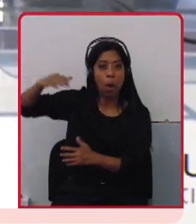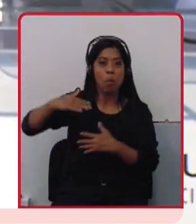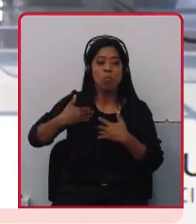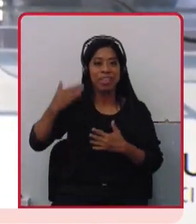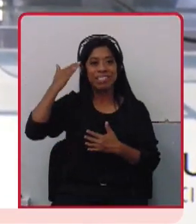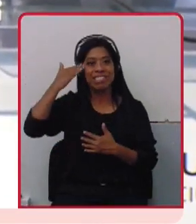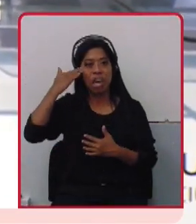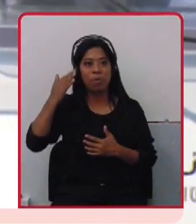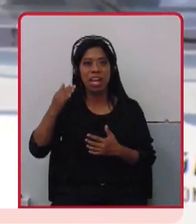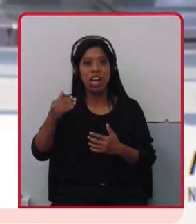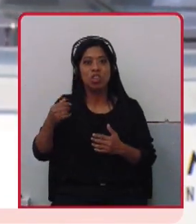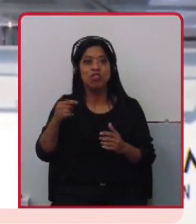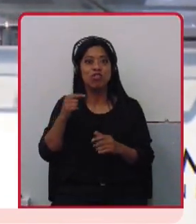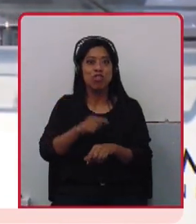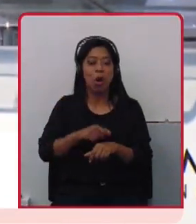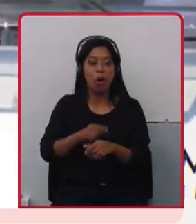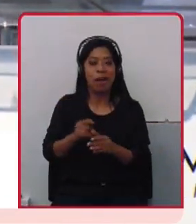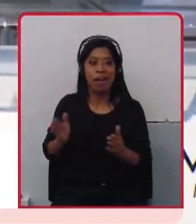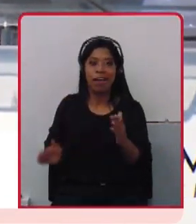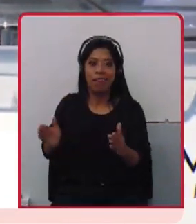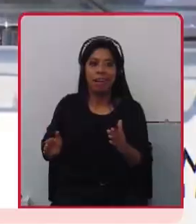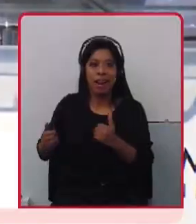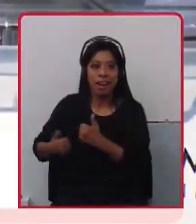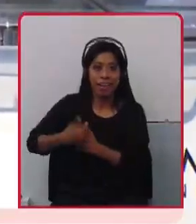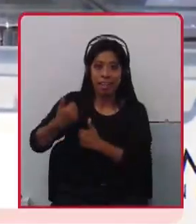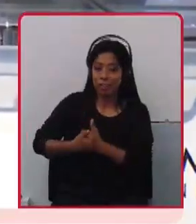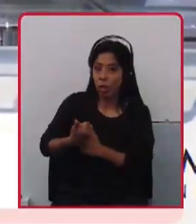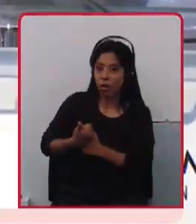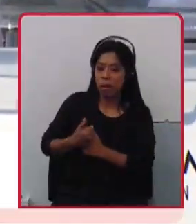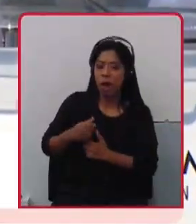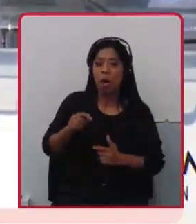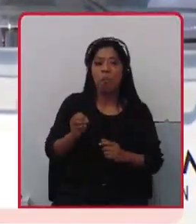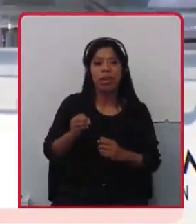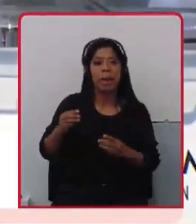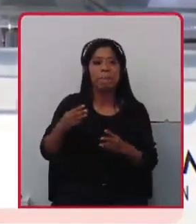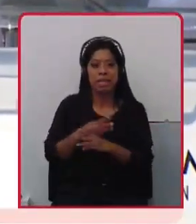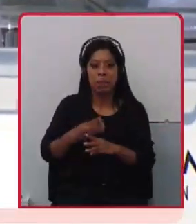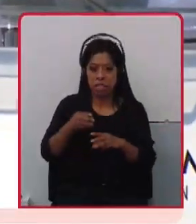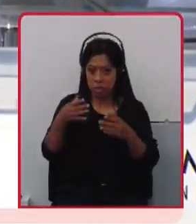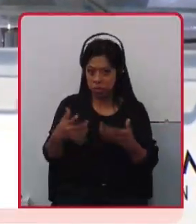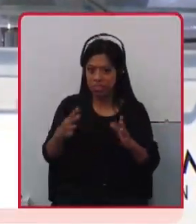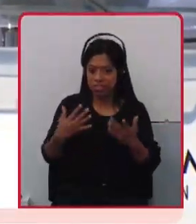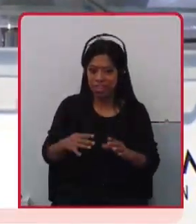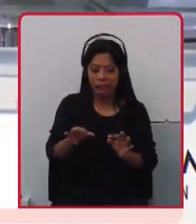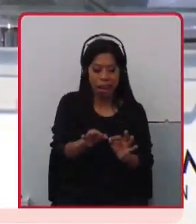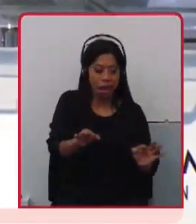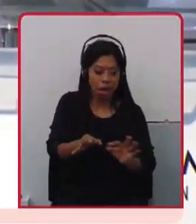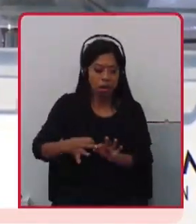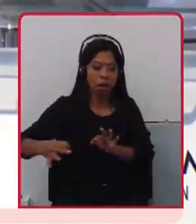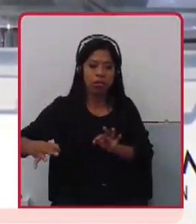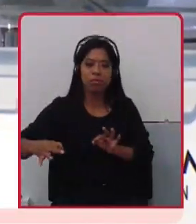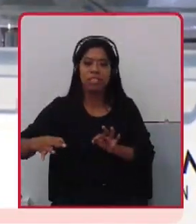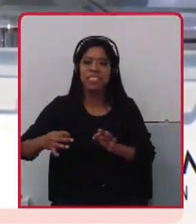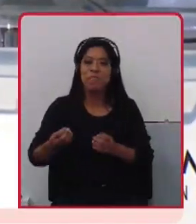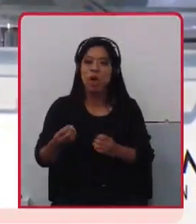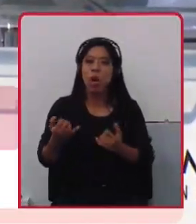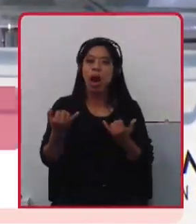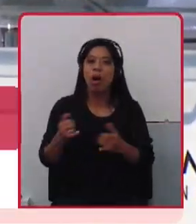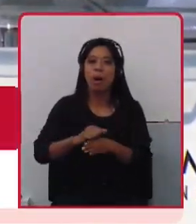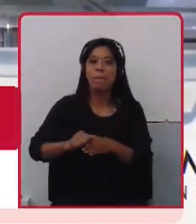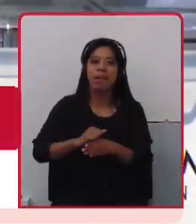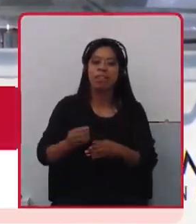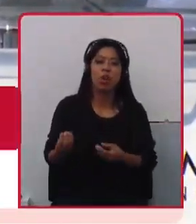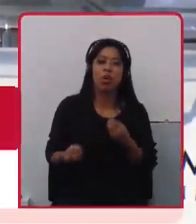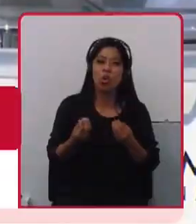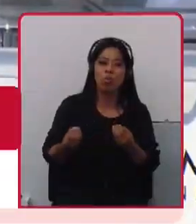sepa en qué margen de riesgo está? Porque finalmente la matemática está ahí, largo, ancho, etcétera. ¿Cómo lo llevamos a un caso